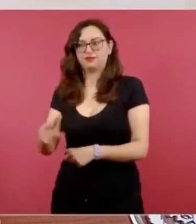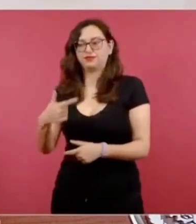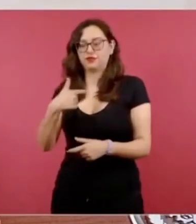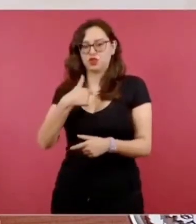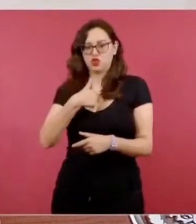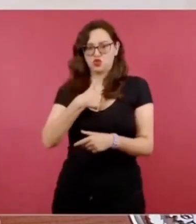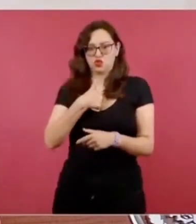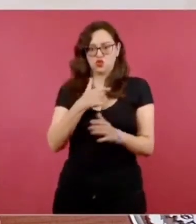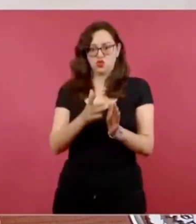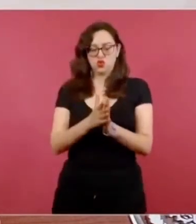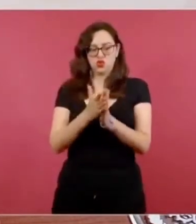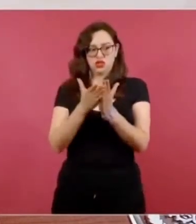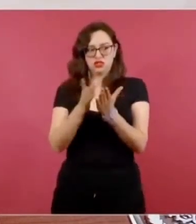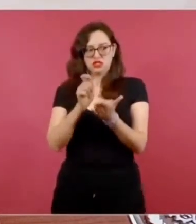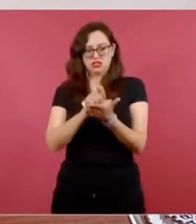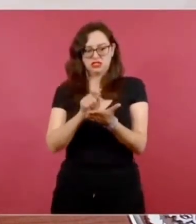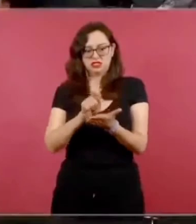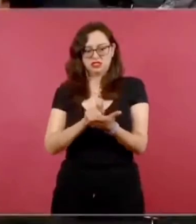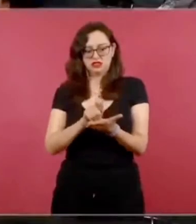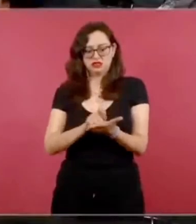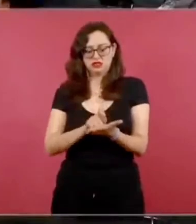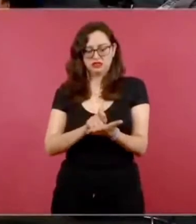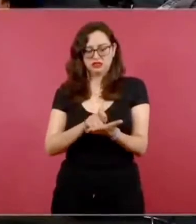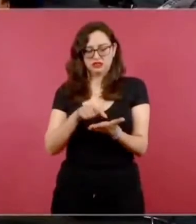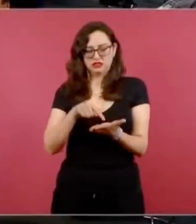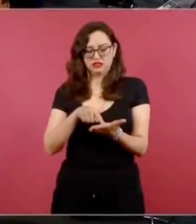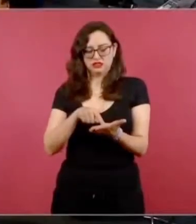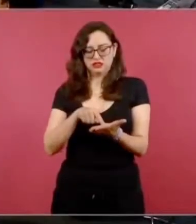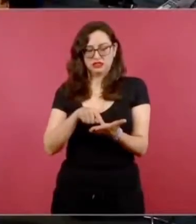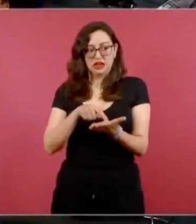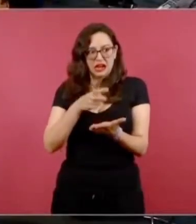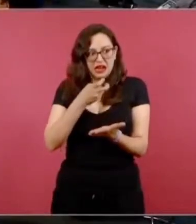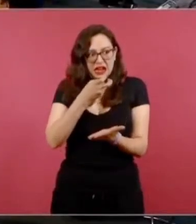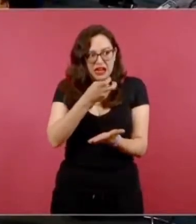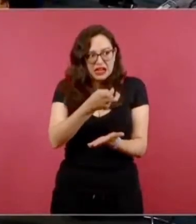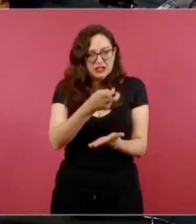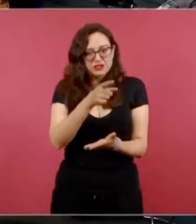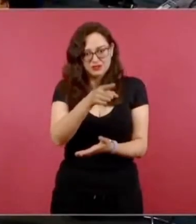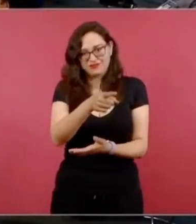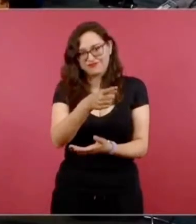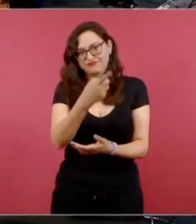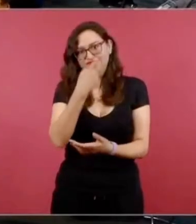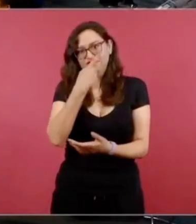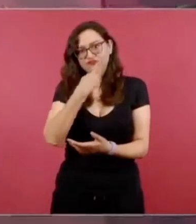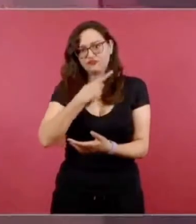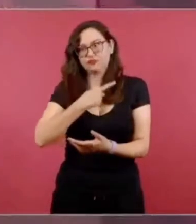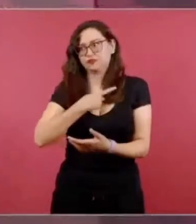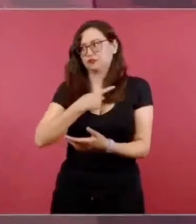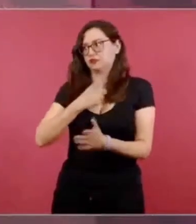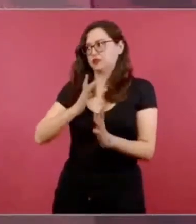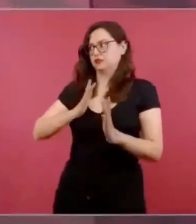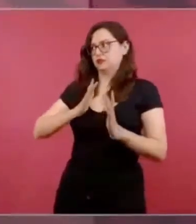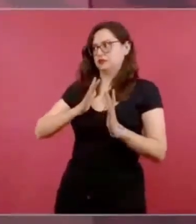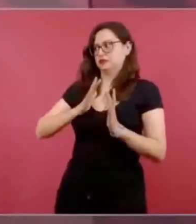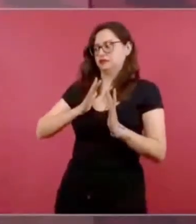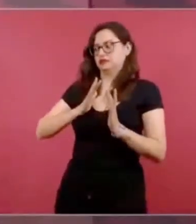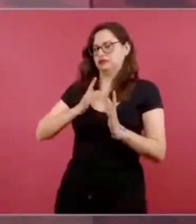pero voy a cuidar de que no tengo elementos.